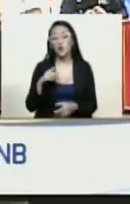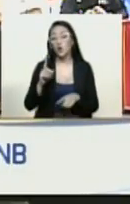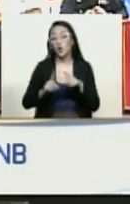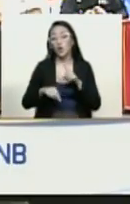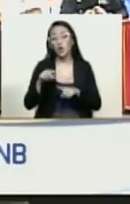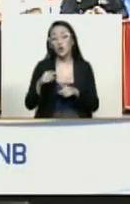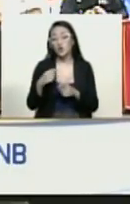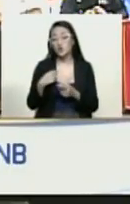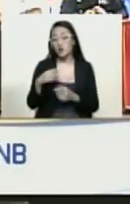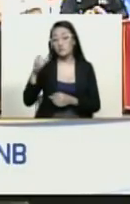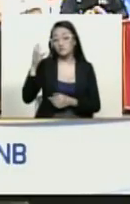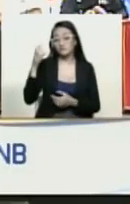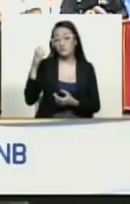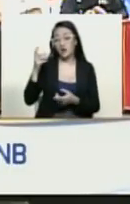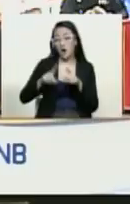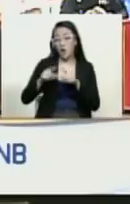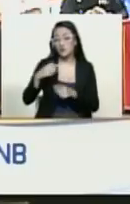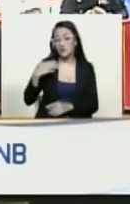por Chávez.